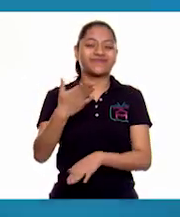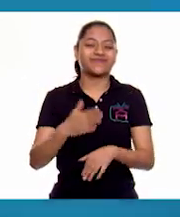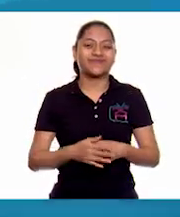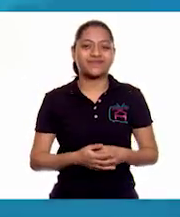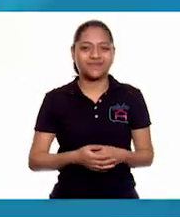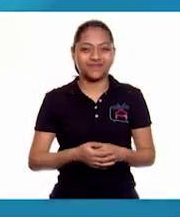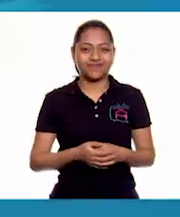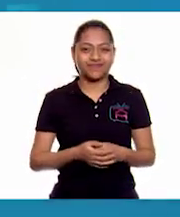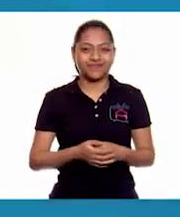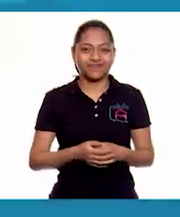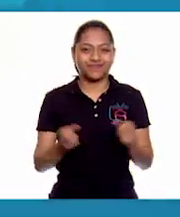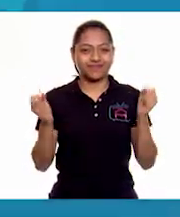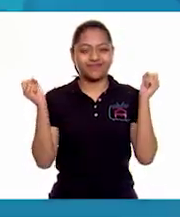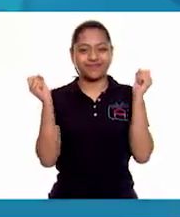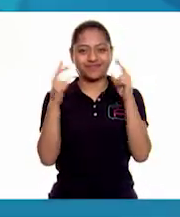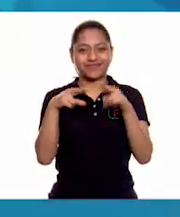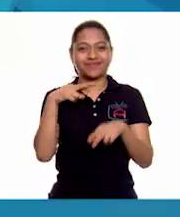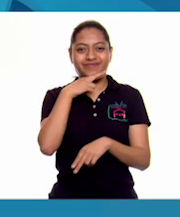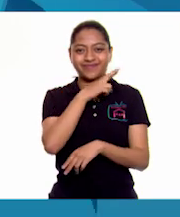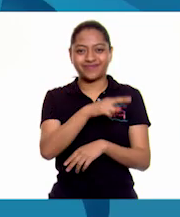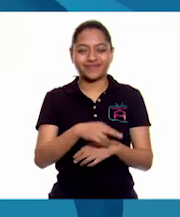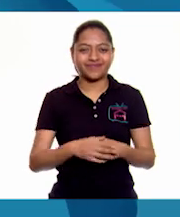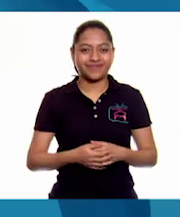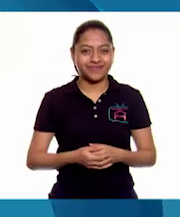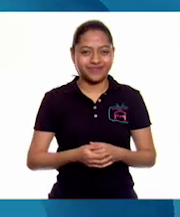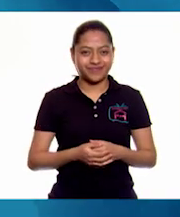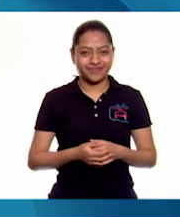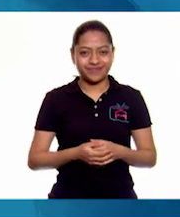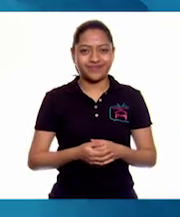bien! ¡Nos vemos pronto!